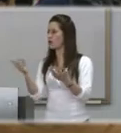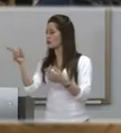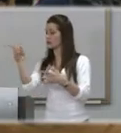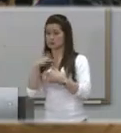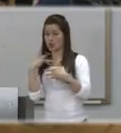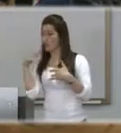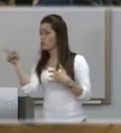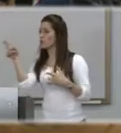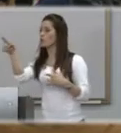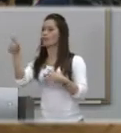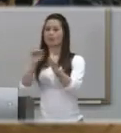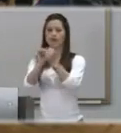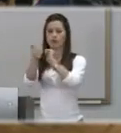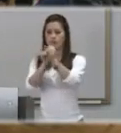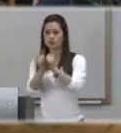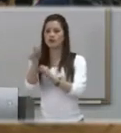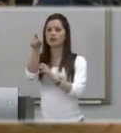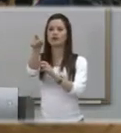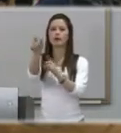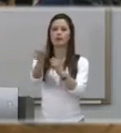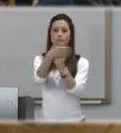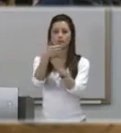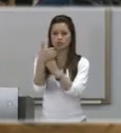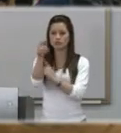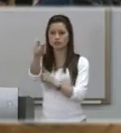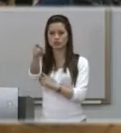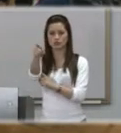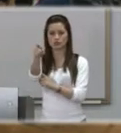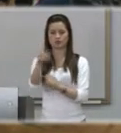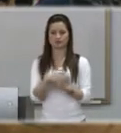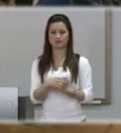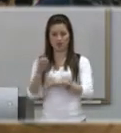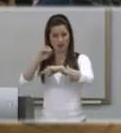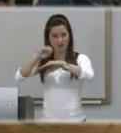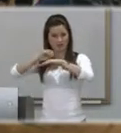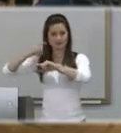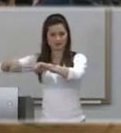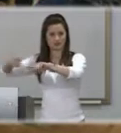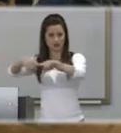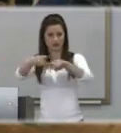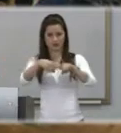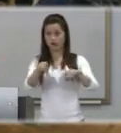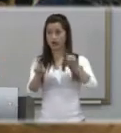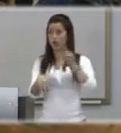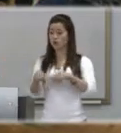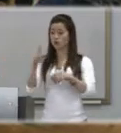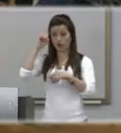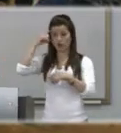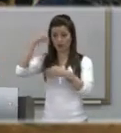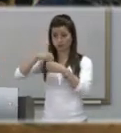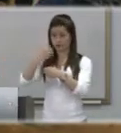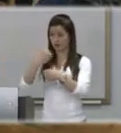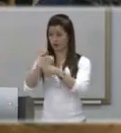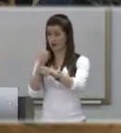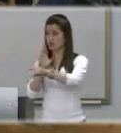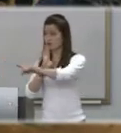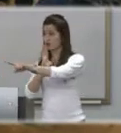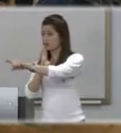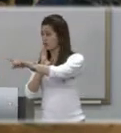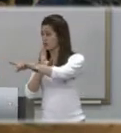salud, deportivos, de protección. ¿Hay personas funcionarias del gobierno? ¿De